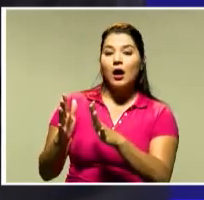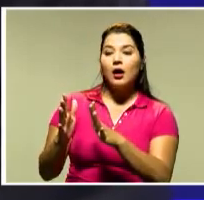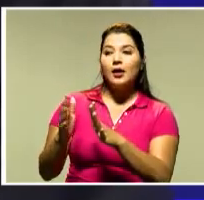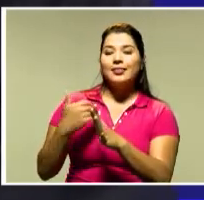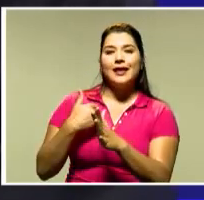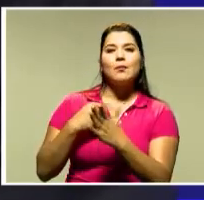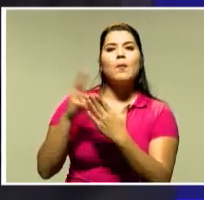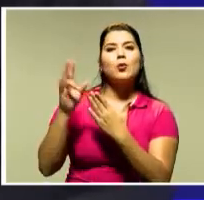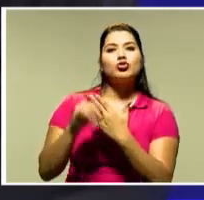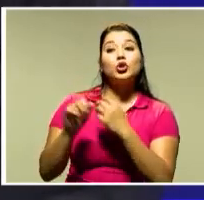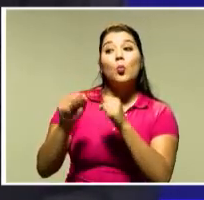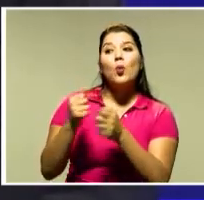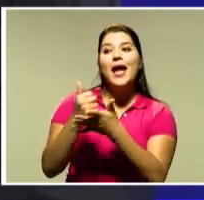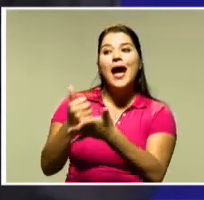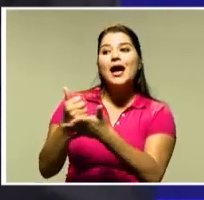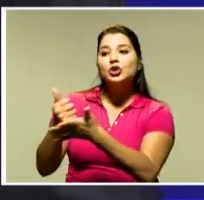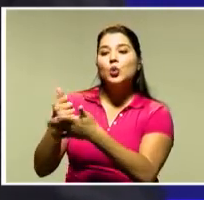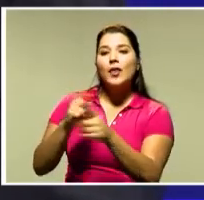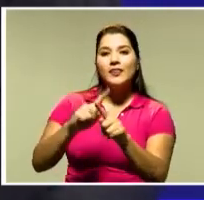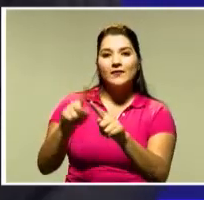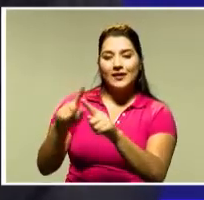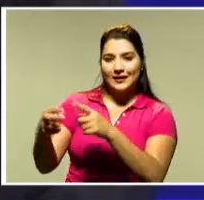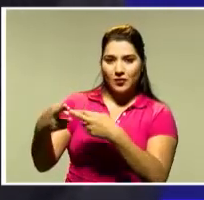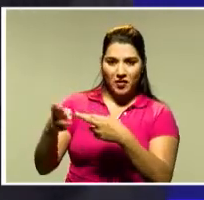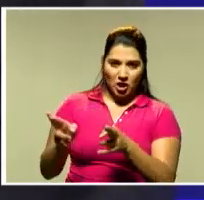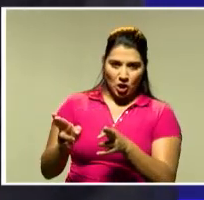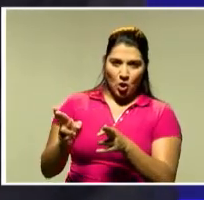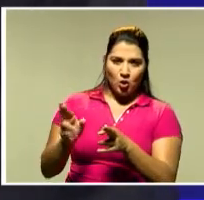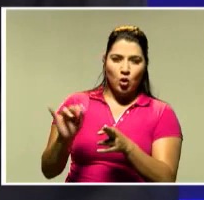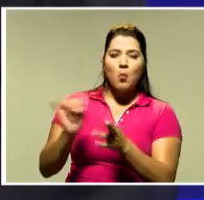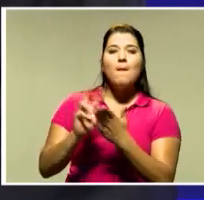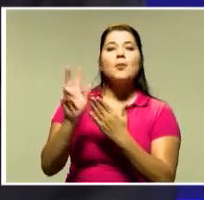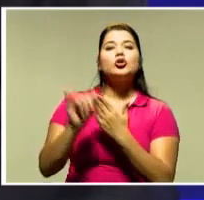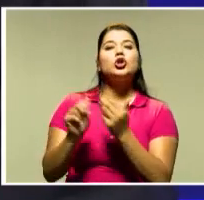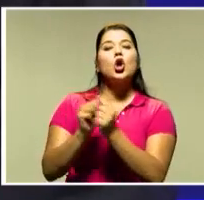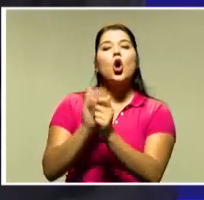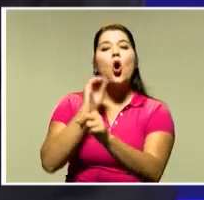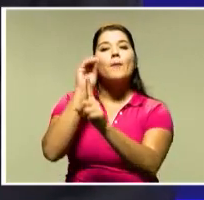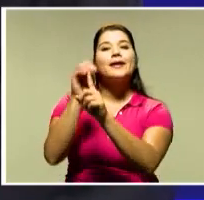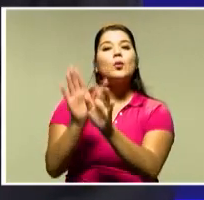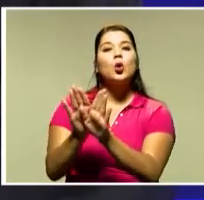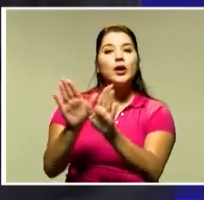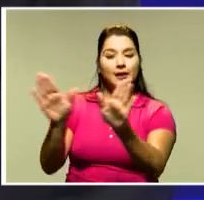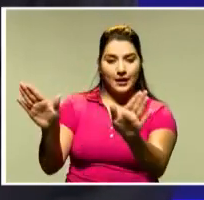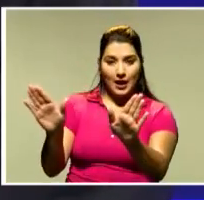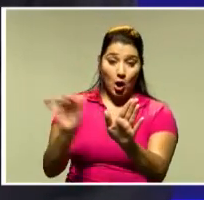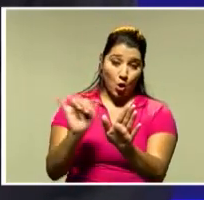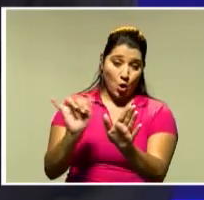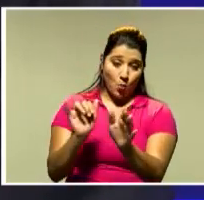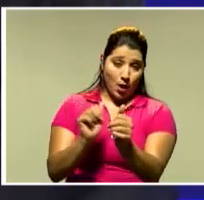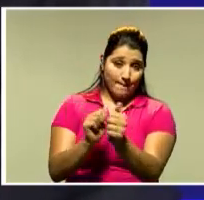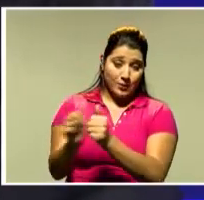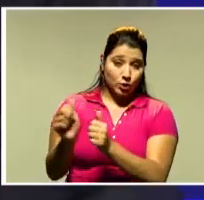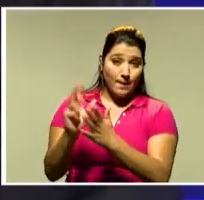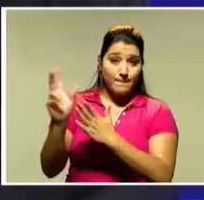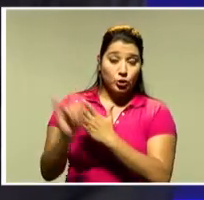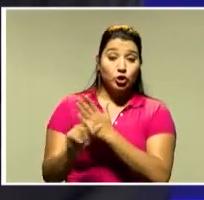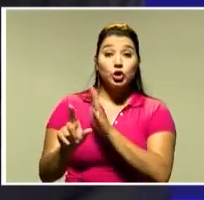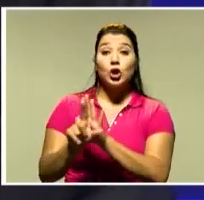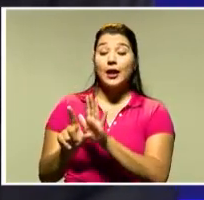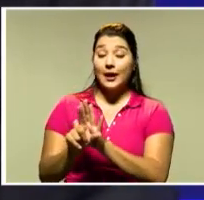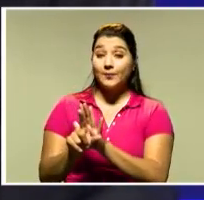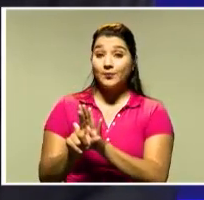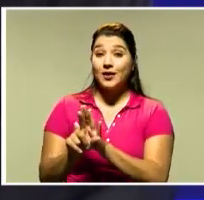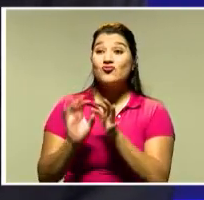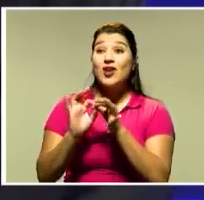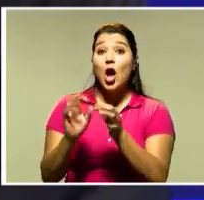las regiones al mismo tiempo porque son de corte general, como debería ser, y lo son la mayor parte de los proyectos de ley. En